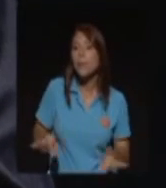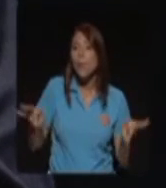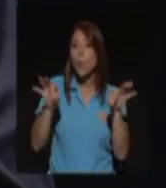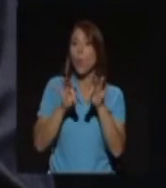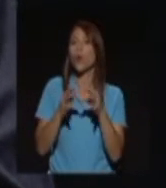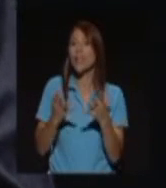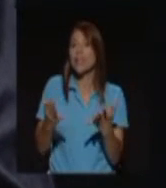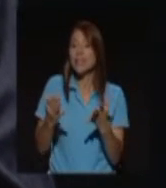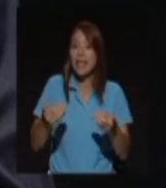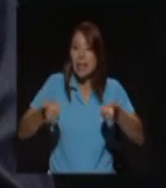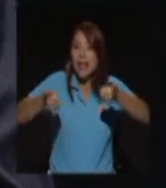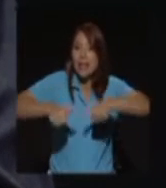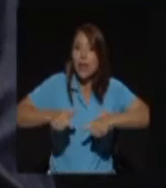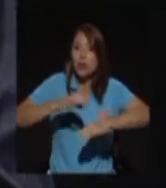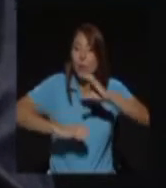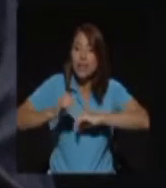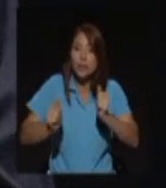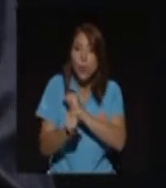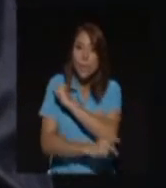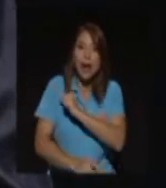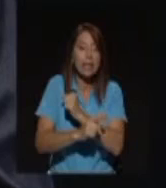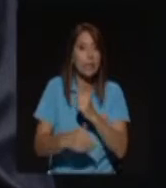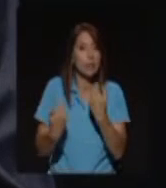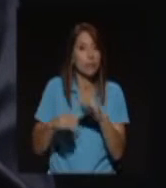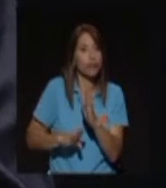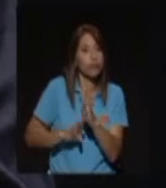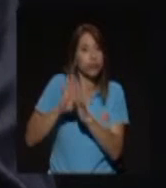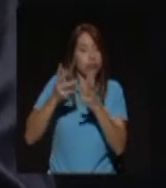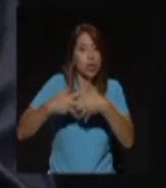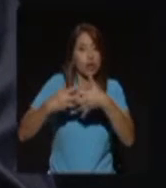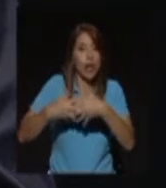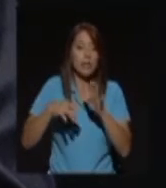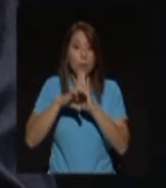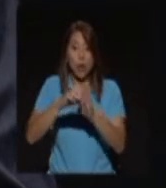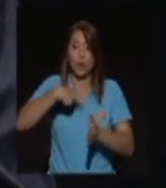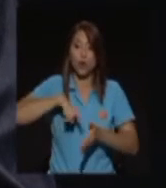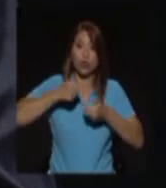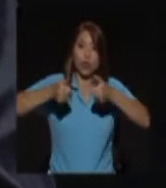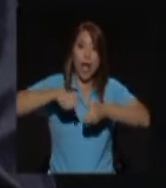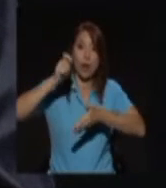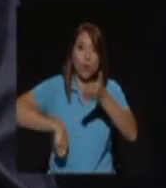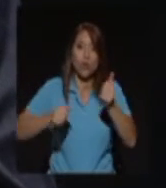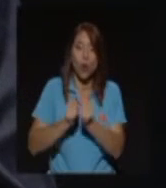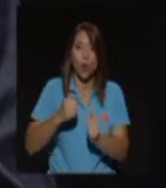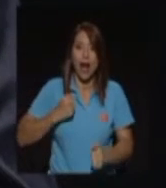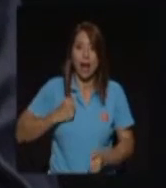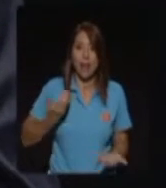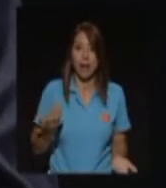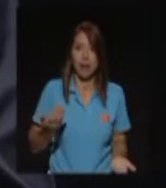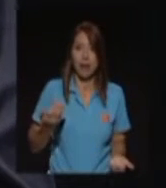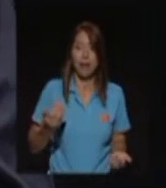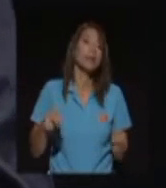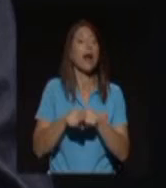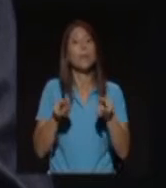quiere, tratados comerciales con países altamente industrializados. Es el caso del acuerdo que tenemos con Canadá.